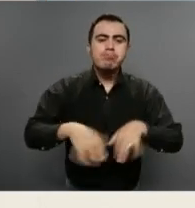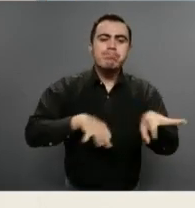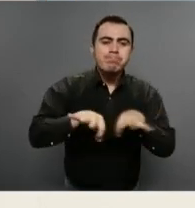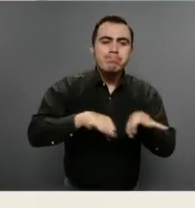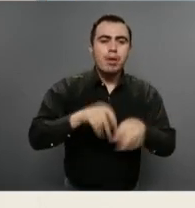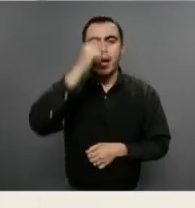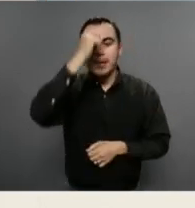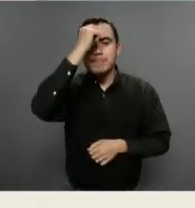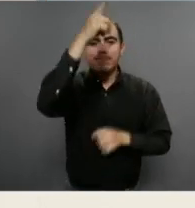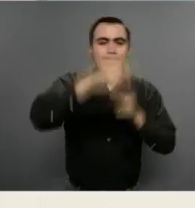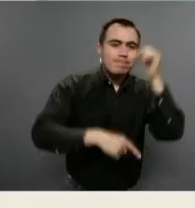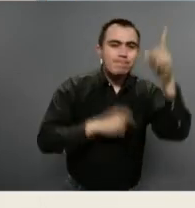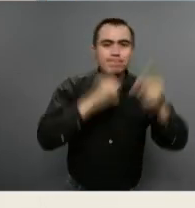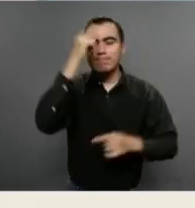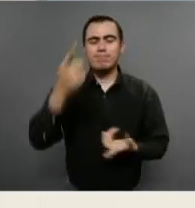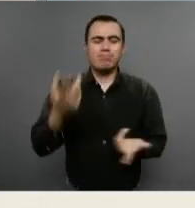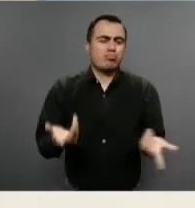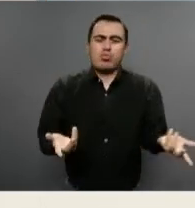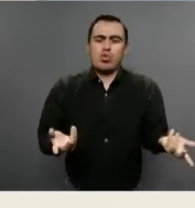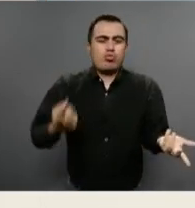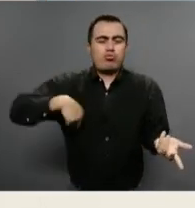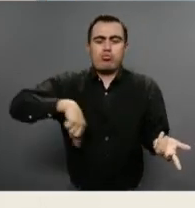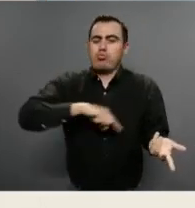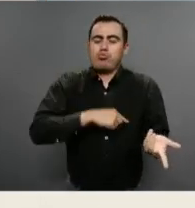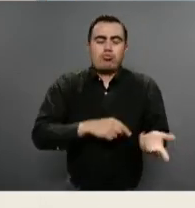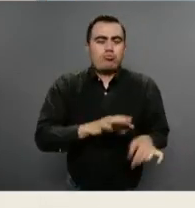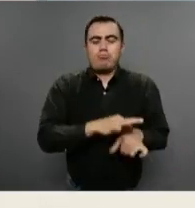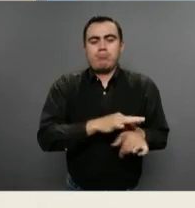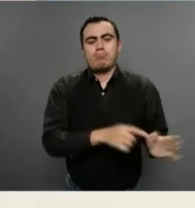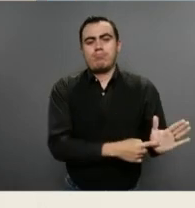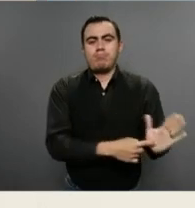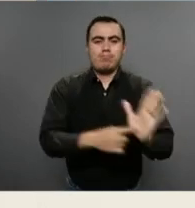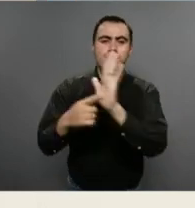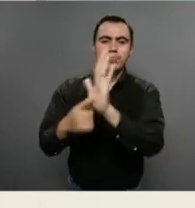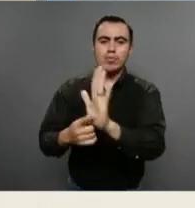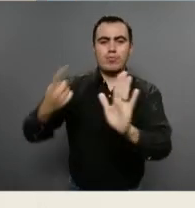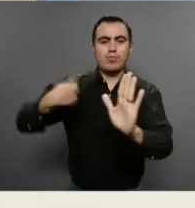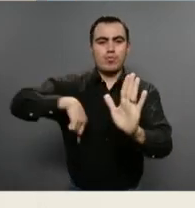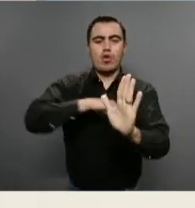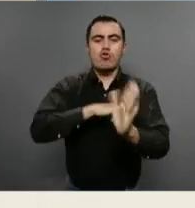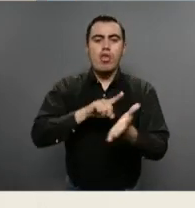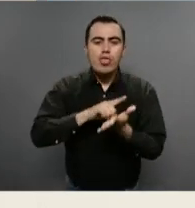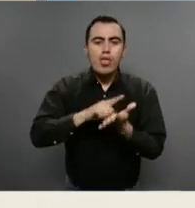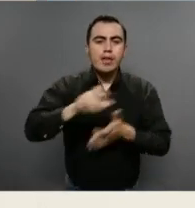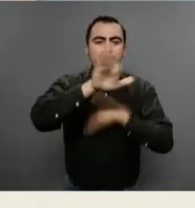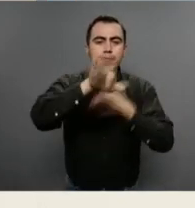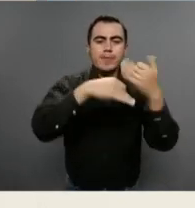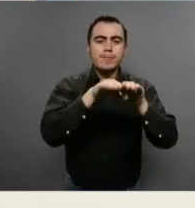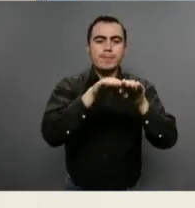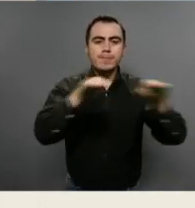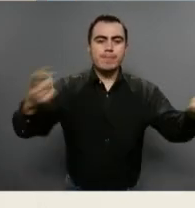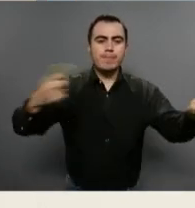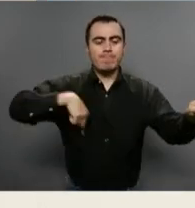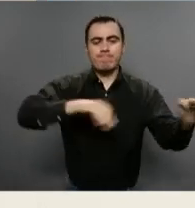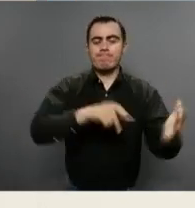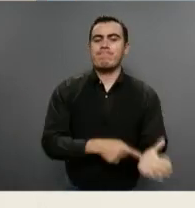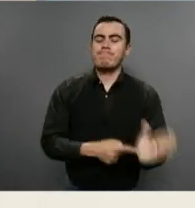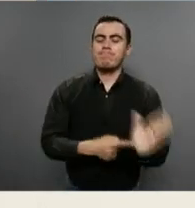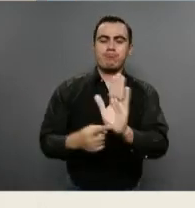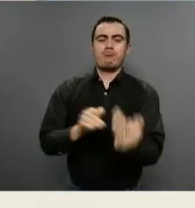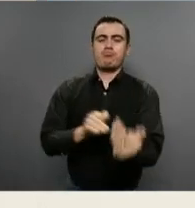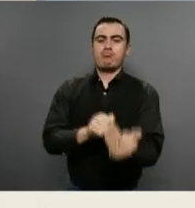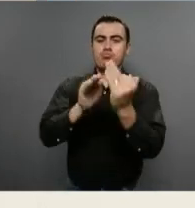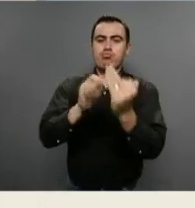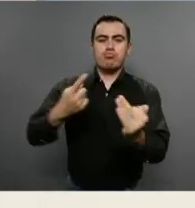Somos defensores y defensoras de derechos humanos y yo creo que tenemos una responsabilidad ética con la población callejera. Y bueno, pues gracias a